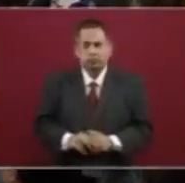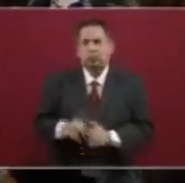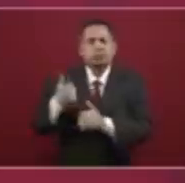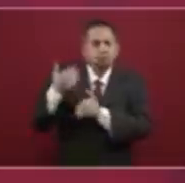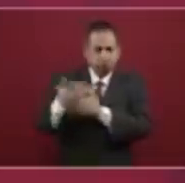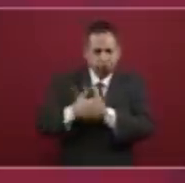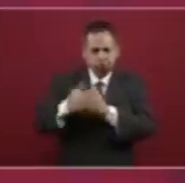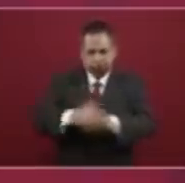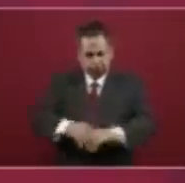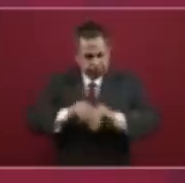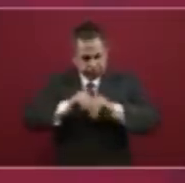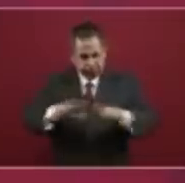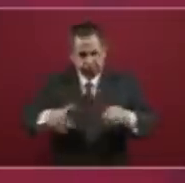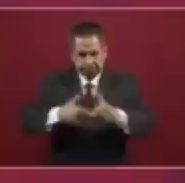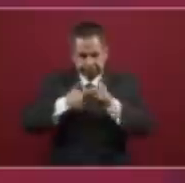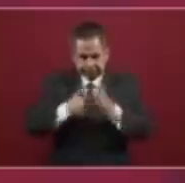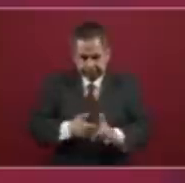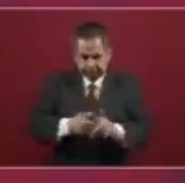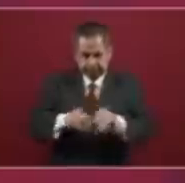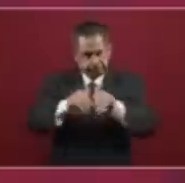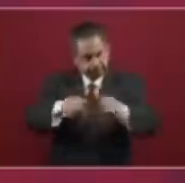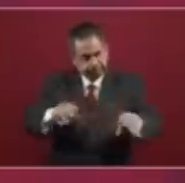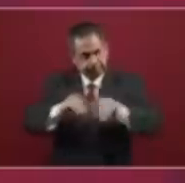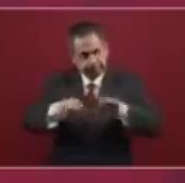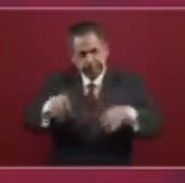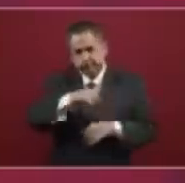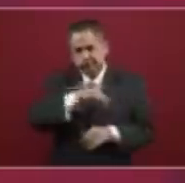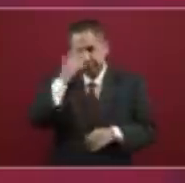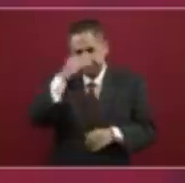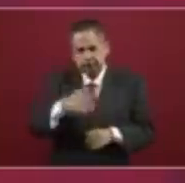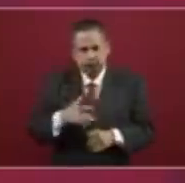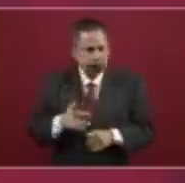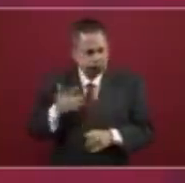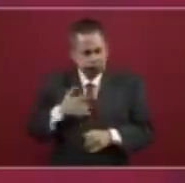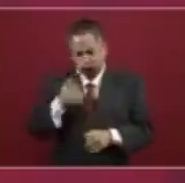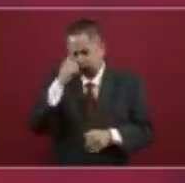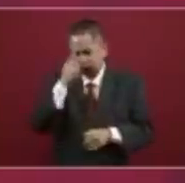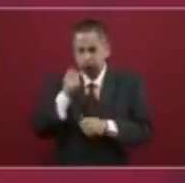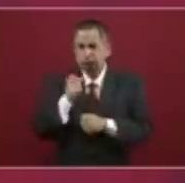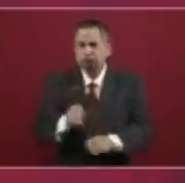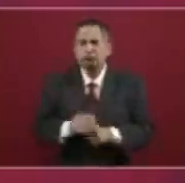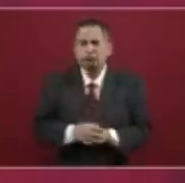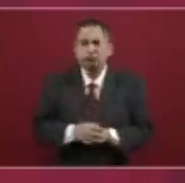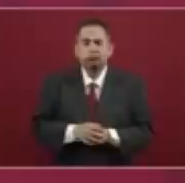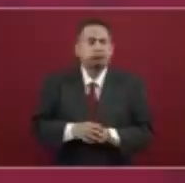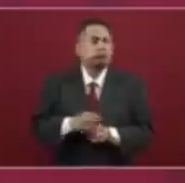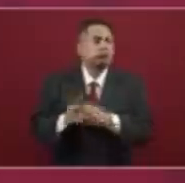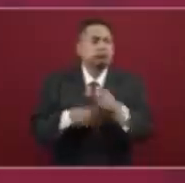información que va a ayudar mucho, estoy seguro, a